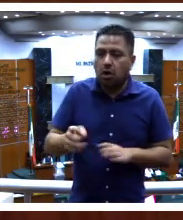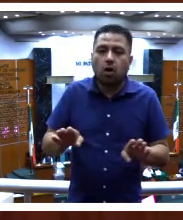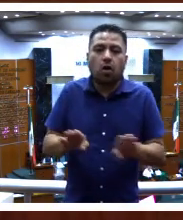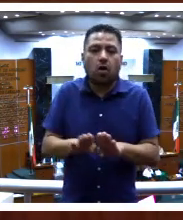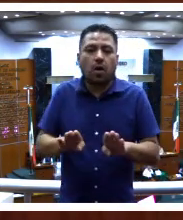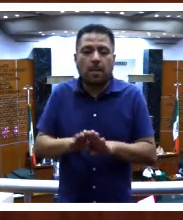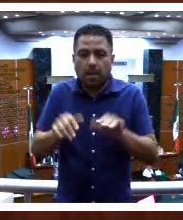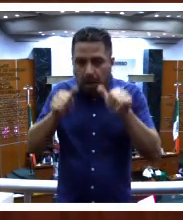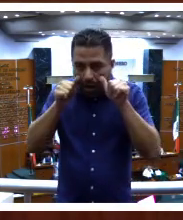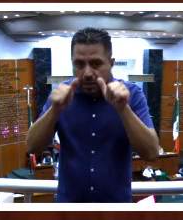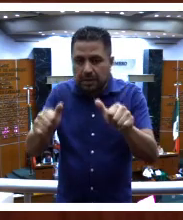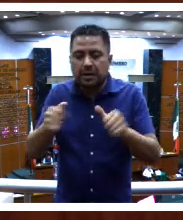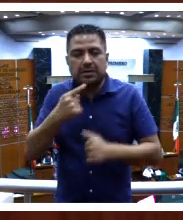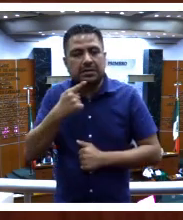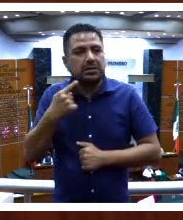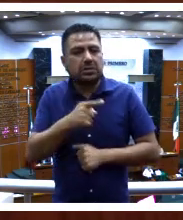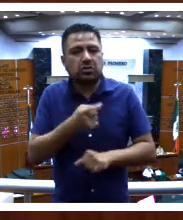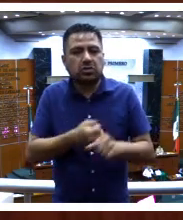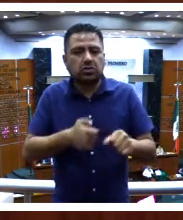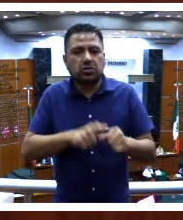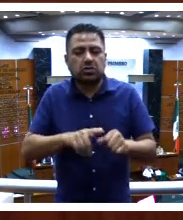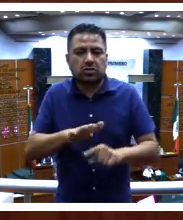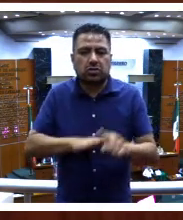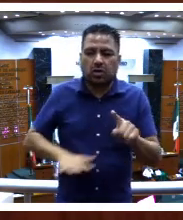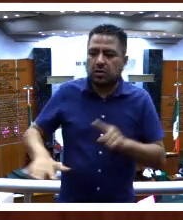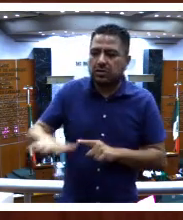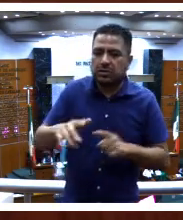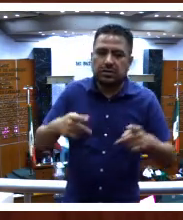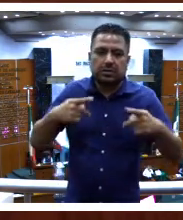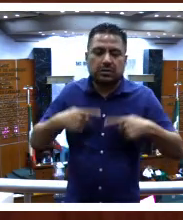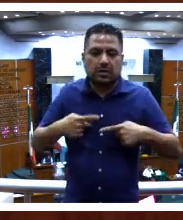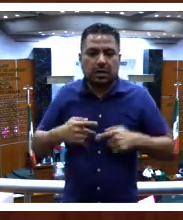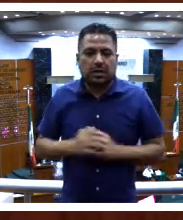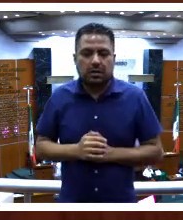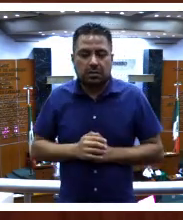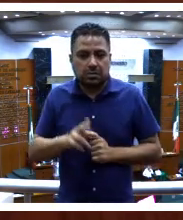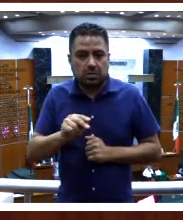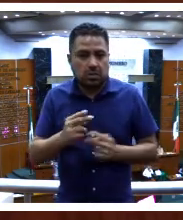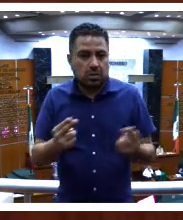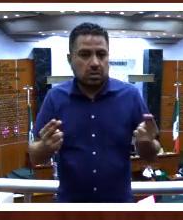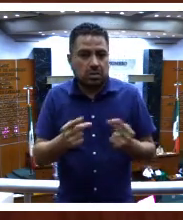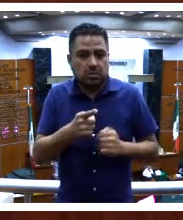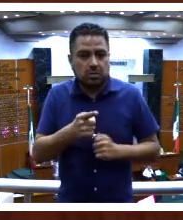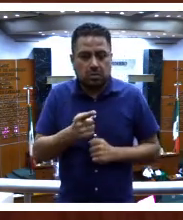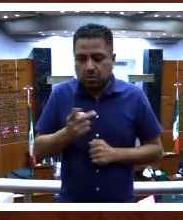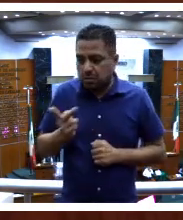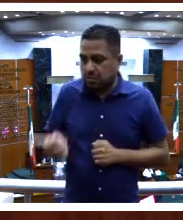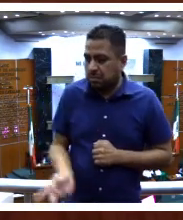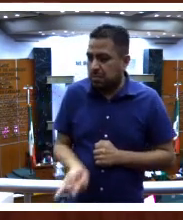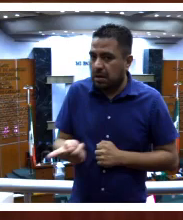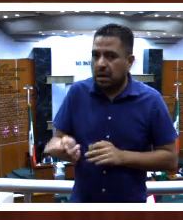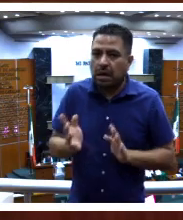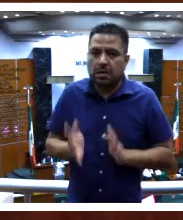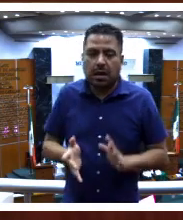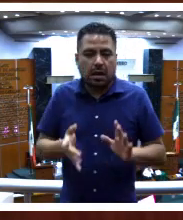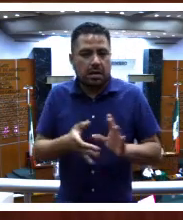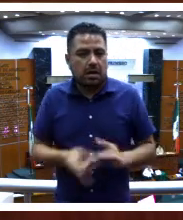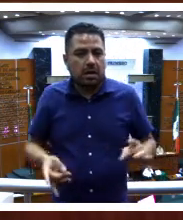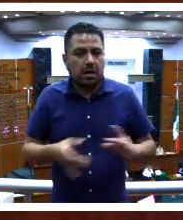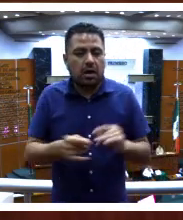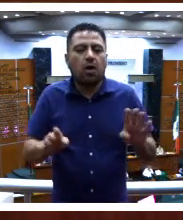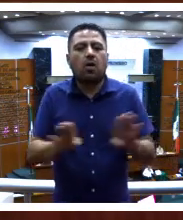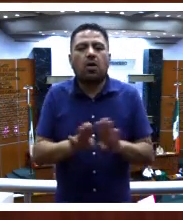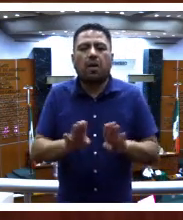sido la atención a las demandas sociales. O yo ya no necesitaría ni siquiera preguntarle, ¿verdad? Ya se dijo